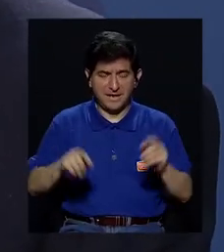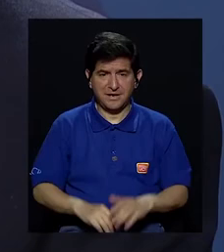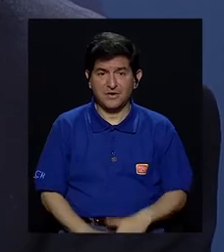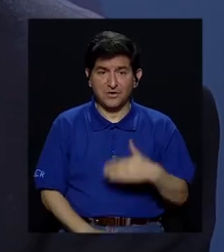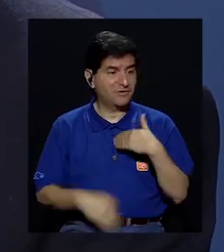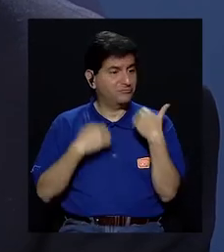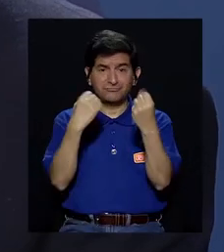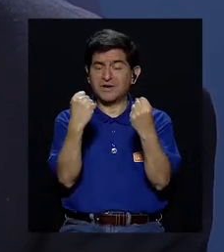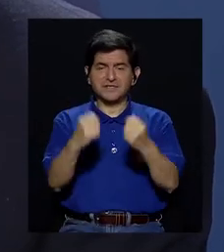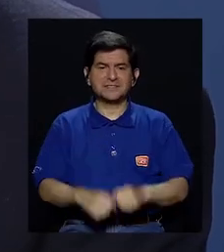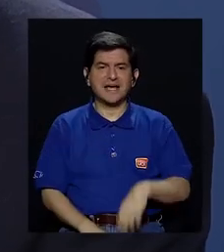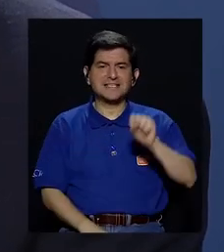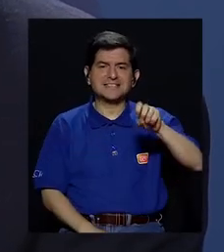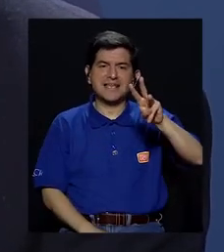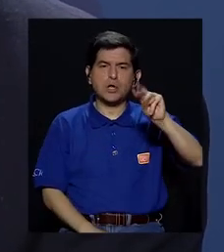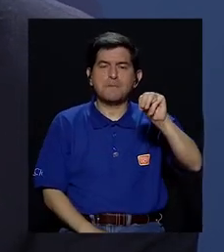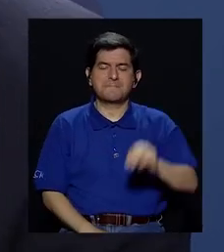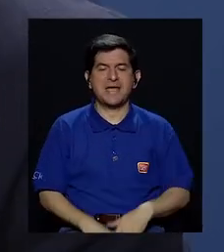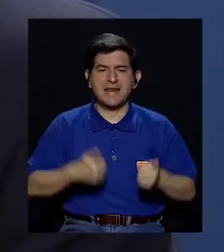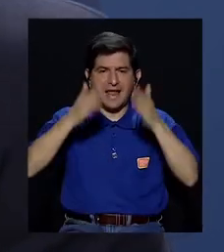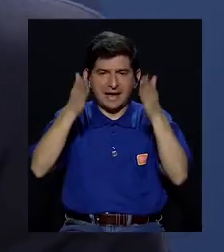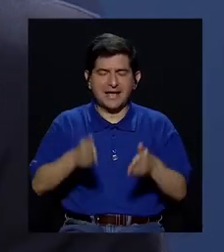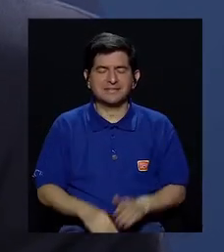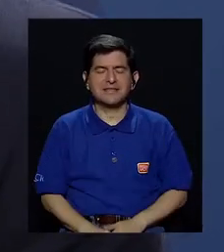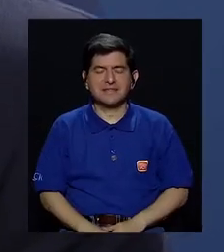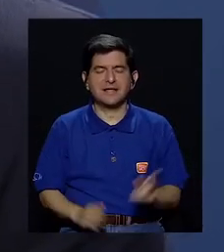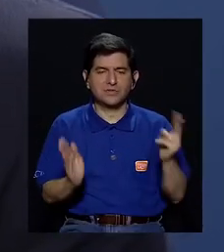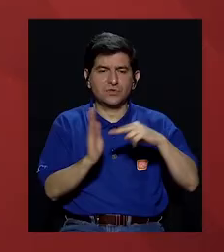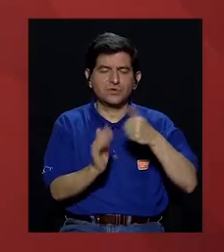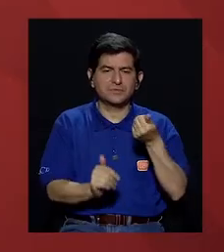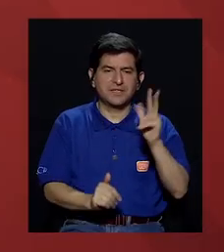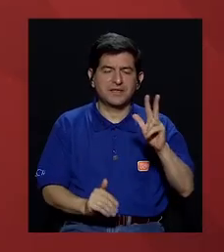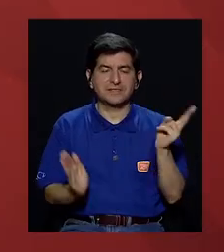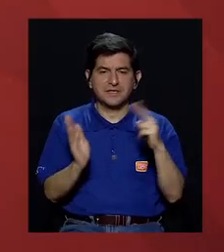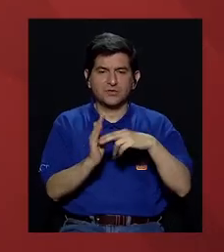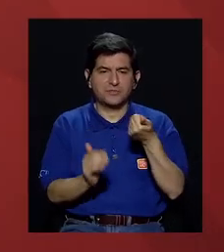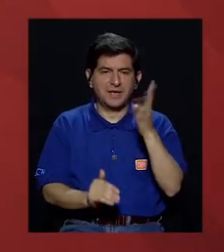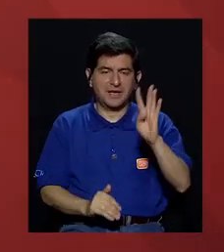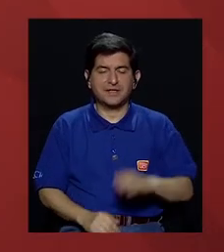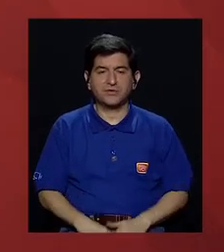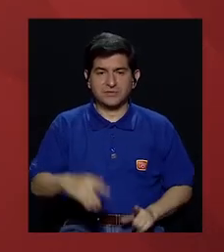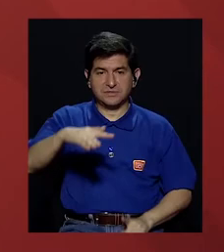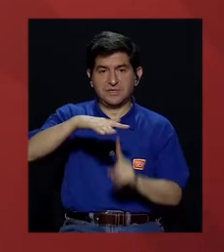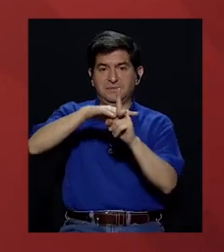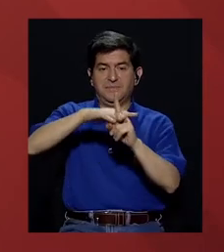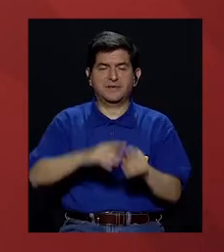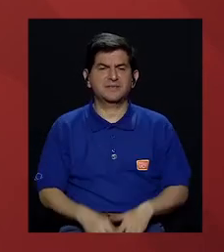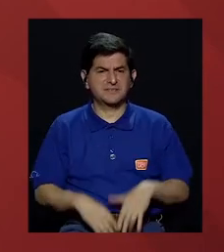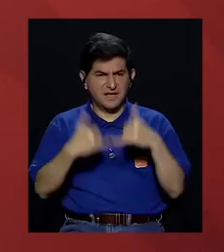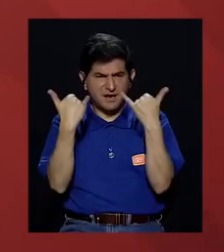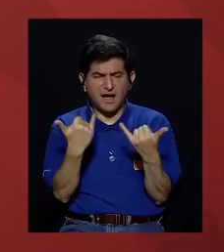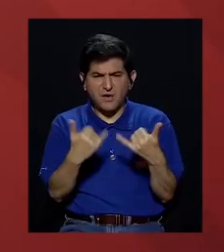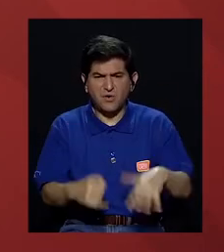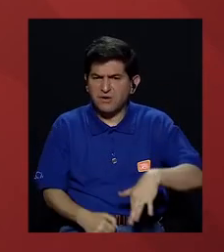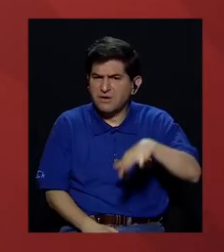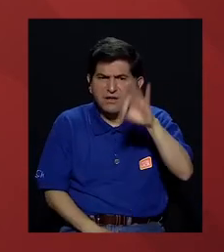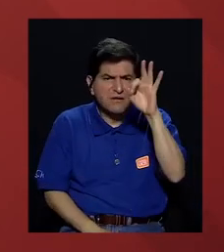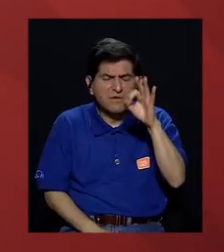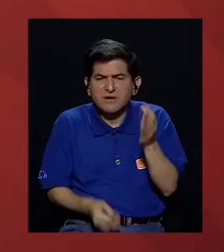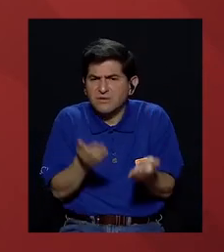que no tiene fuerza sergio mena que fue un candidato que en el 2003 de 2014 de se enfundó en no he